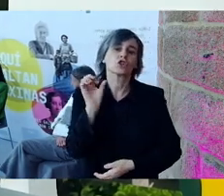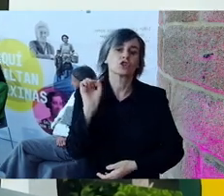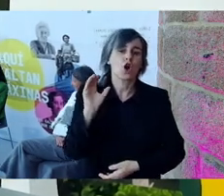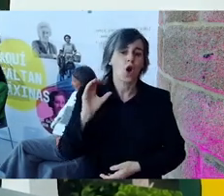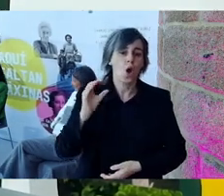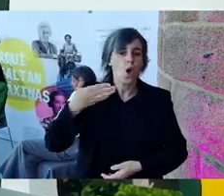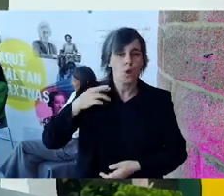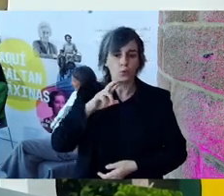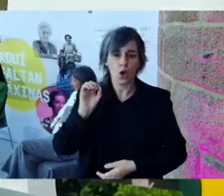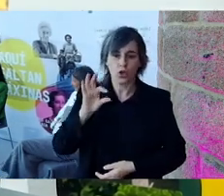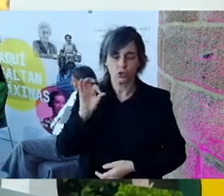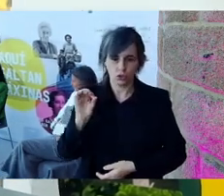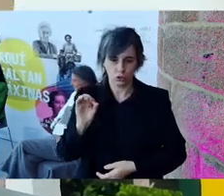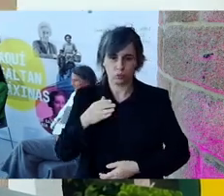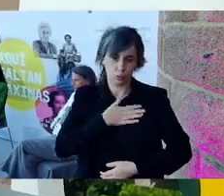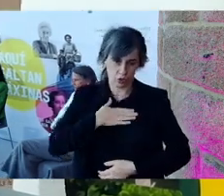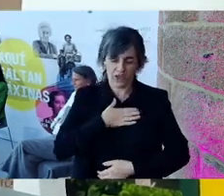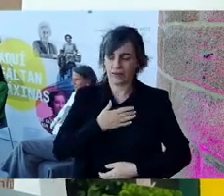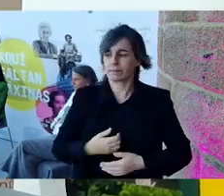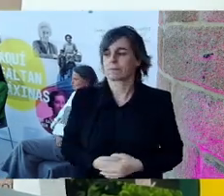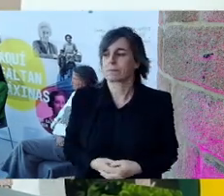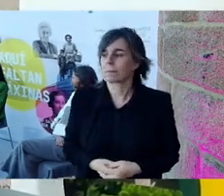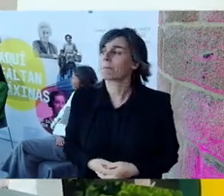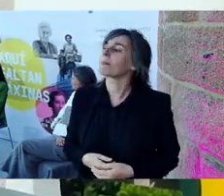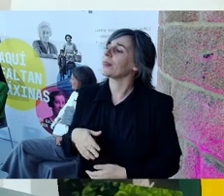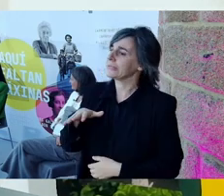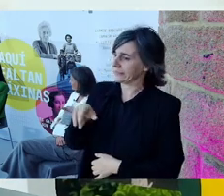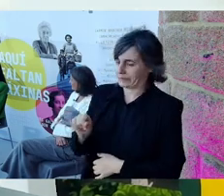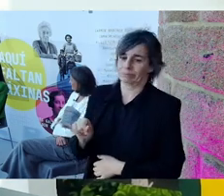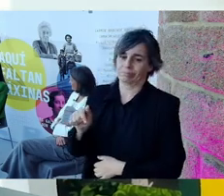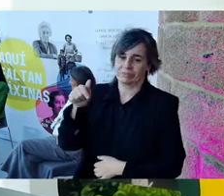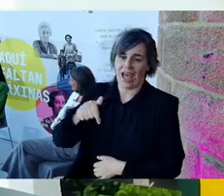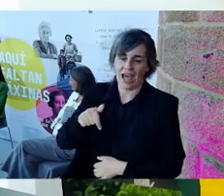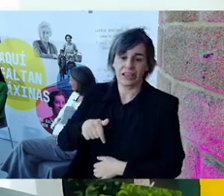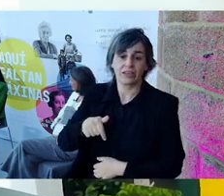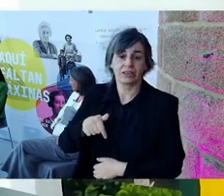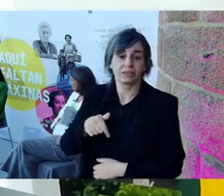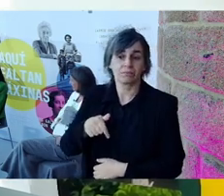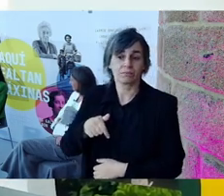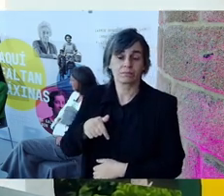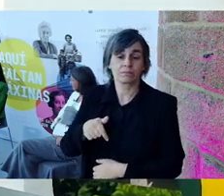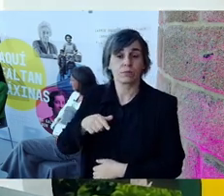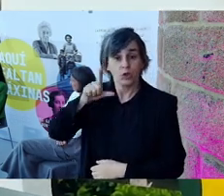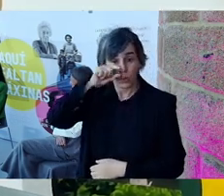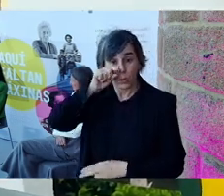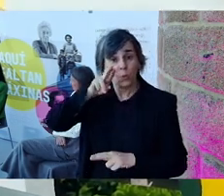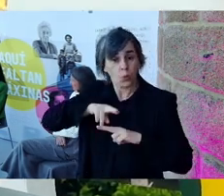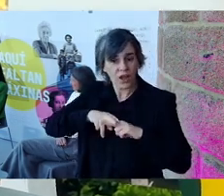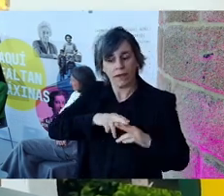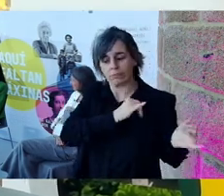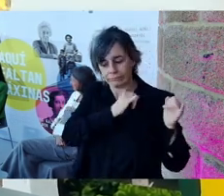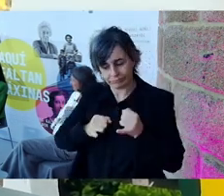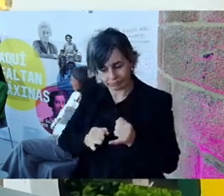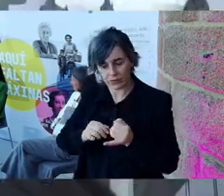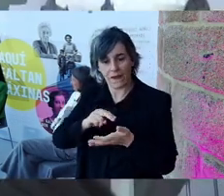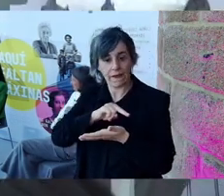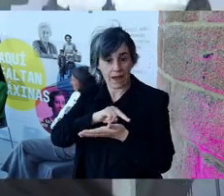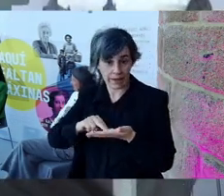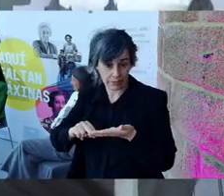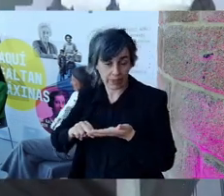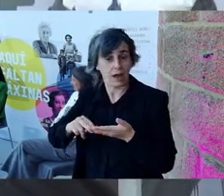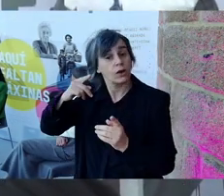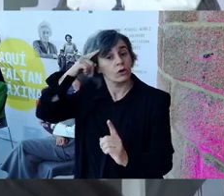¿no? Que se juntaron ambos bandos. Sí, aquí lo que acontece en Sobroso es que Urraca llega a